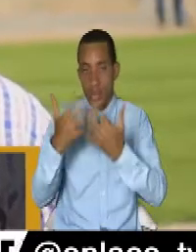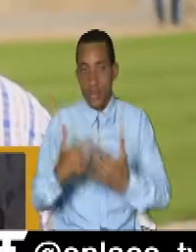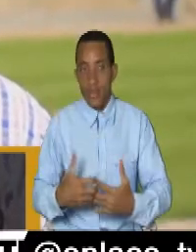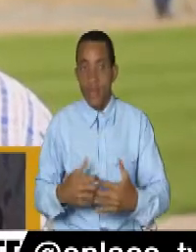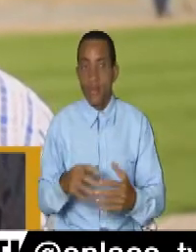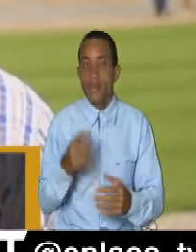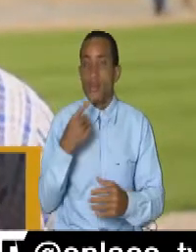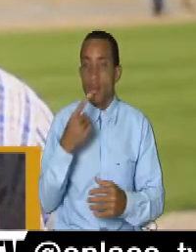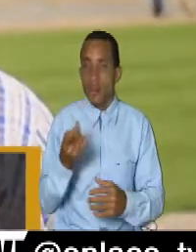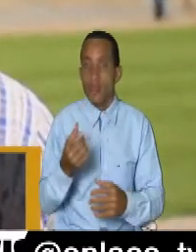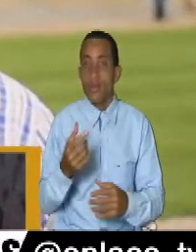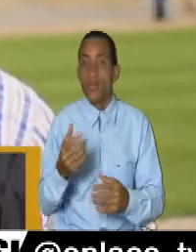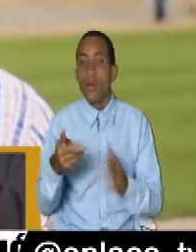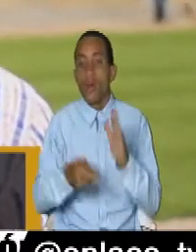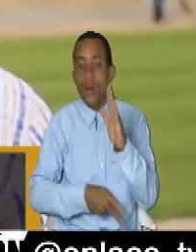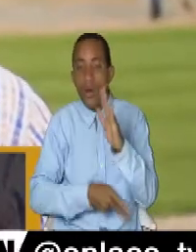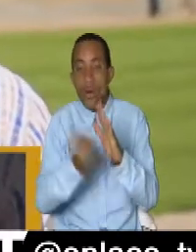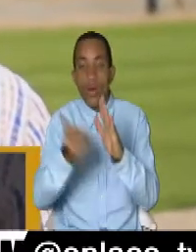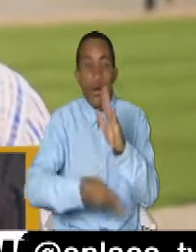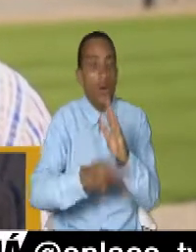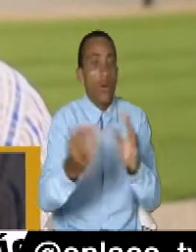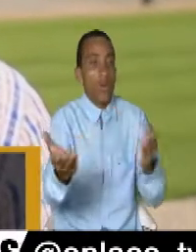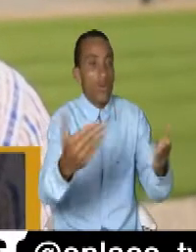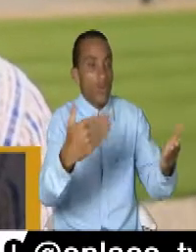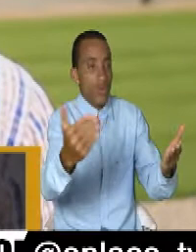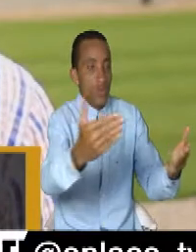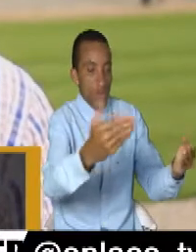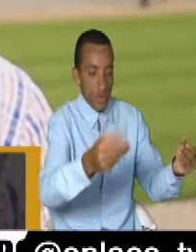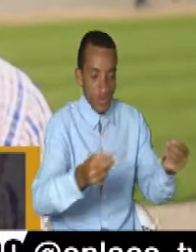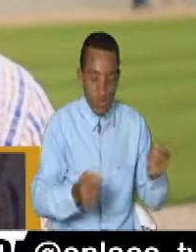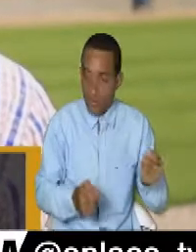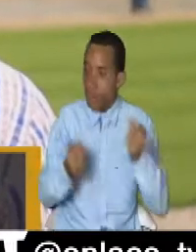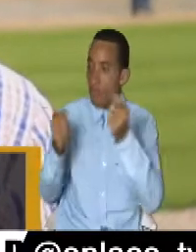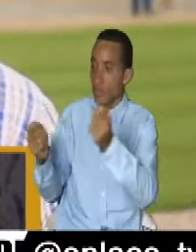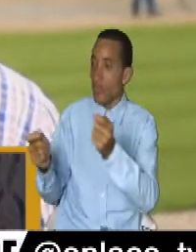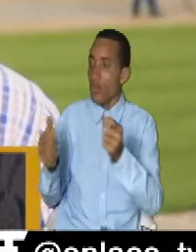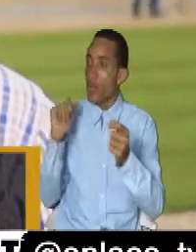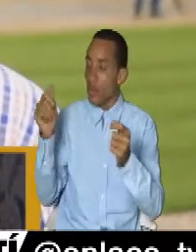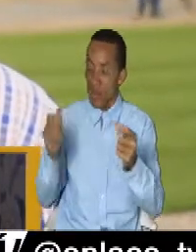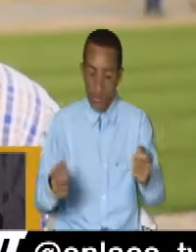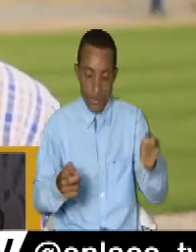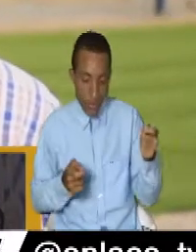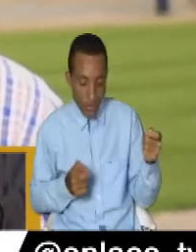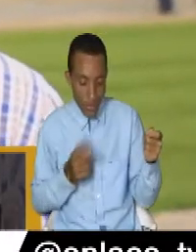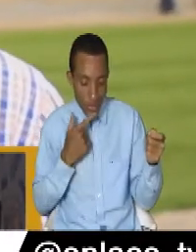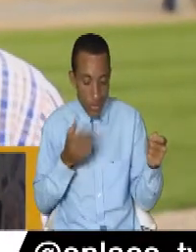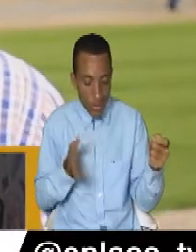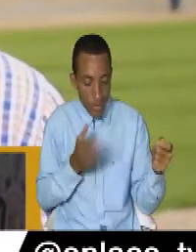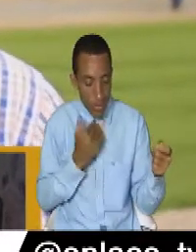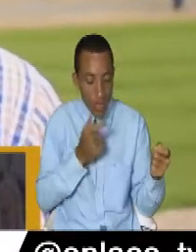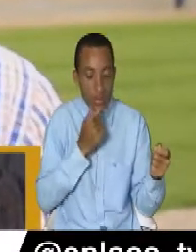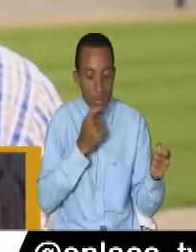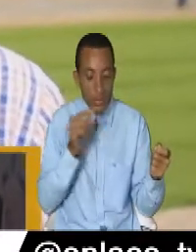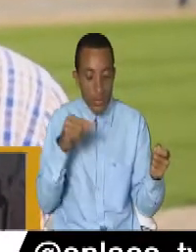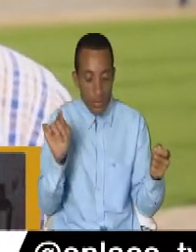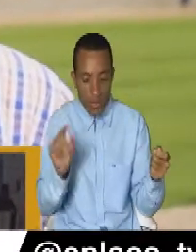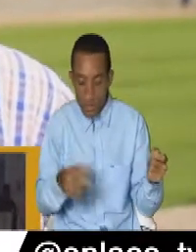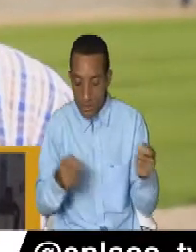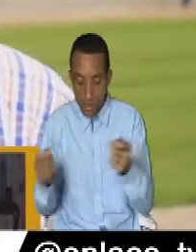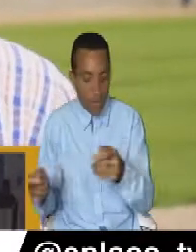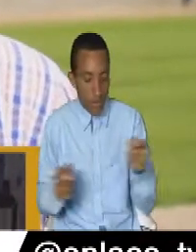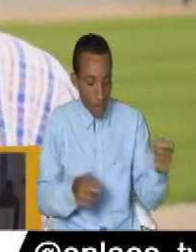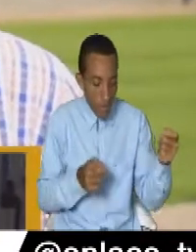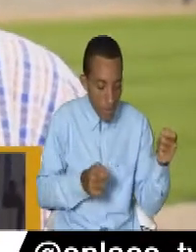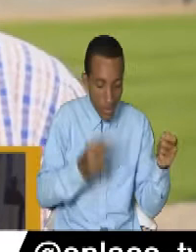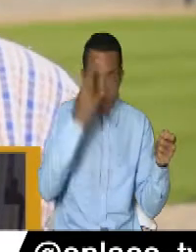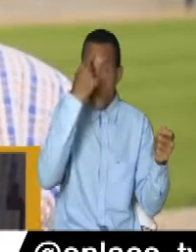ellos recogen las hojas de vida y se las entregan al contratista y ellos entonces hacen su revisión de cada una de las personas, de cada uno de los perfiles y